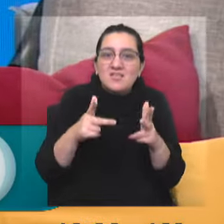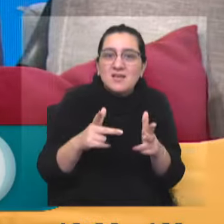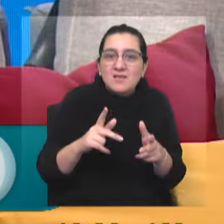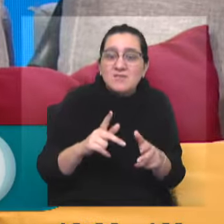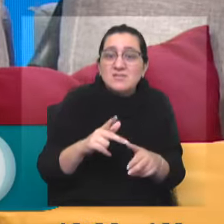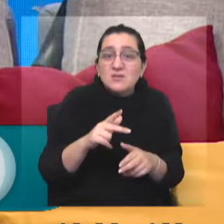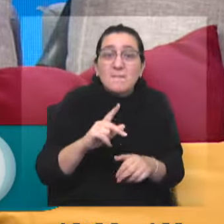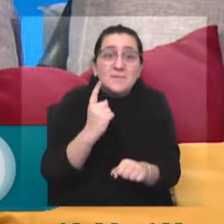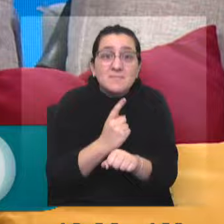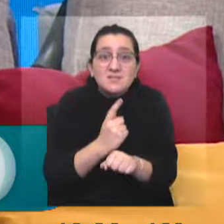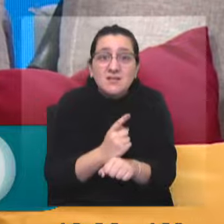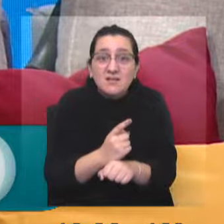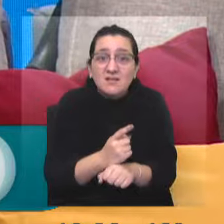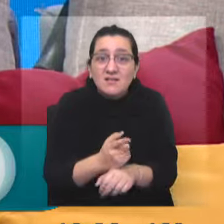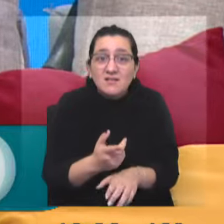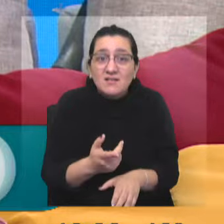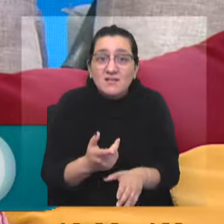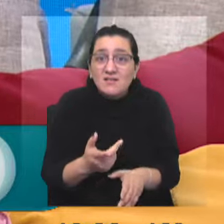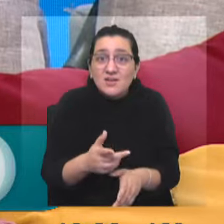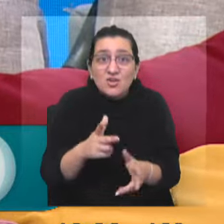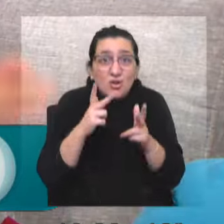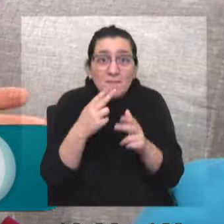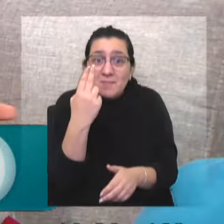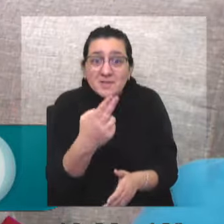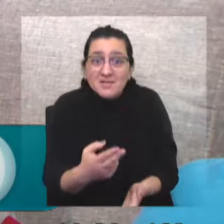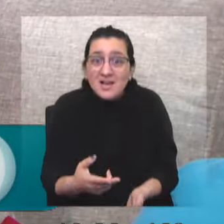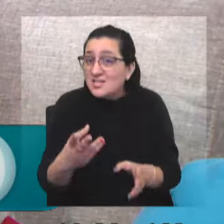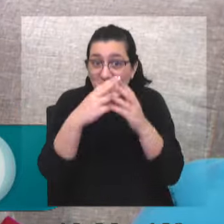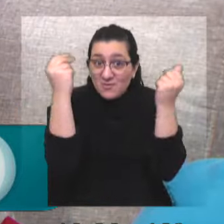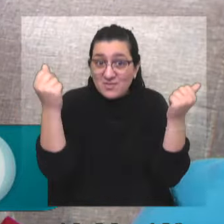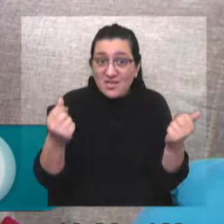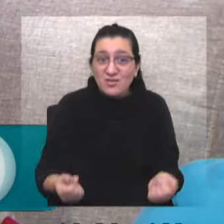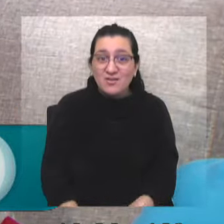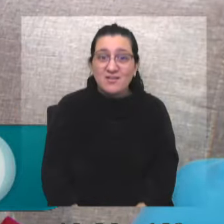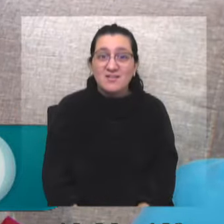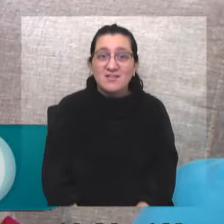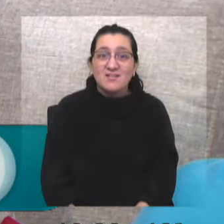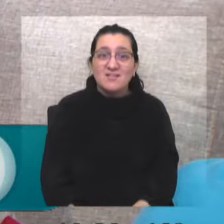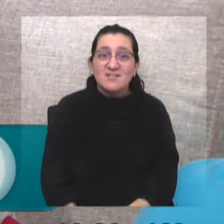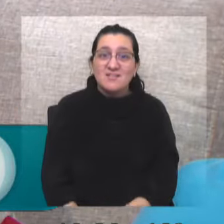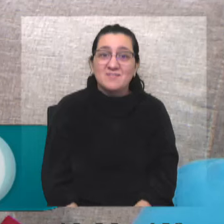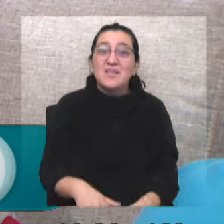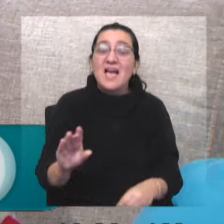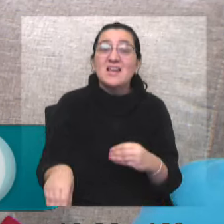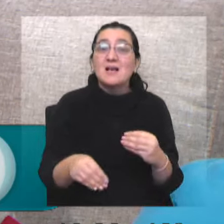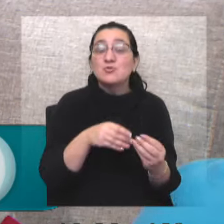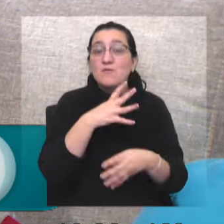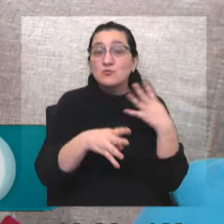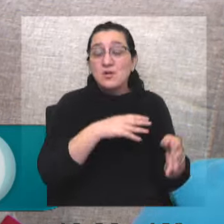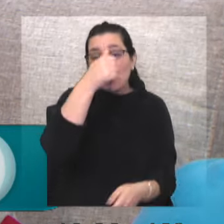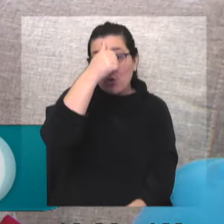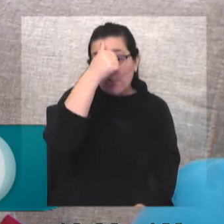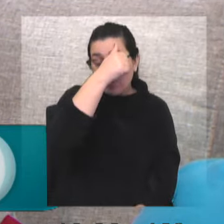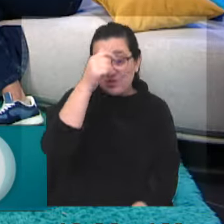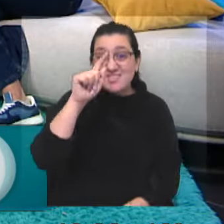en un programa de televisión. Ay, no lo digas. Y no lo dejes decir. Ah, pero ya me había olvidado, ¿ves? Vos me llevaste por otro camino. Agregamos una función el domingo